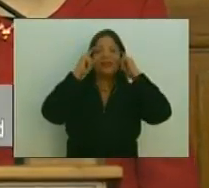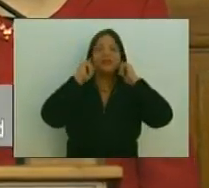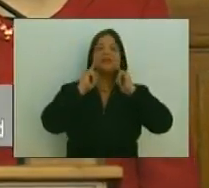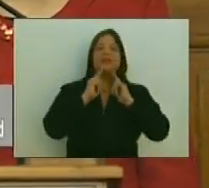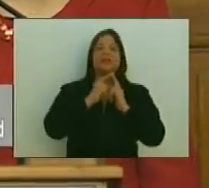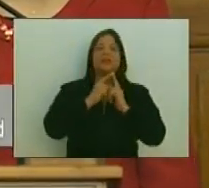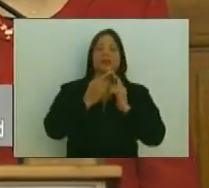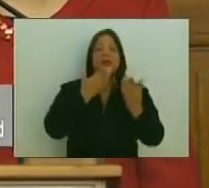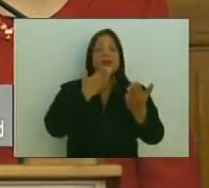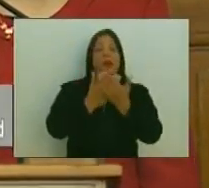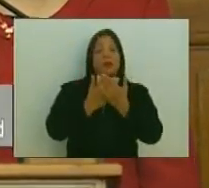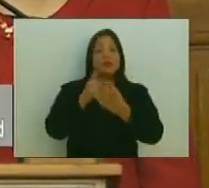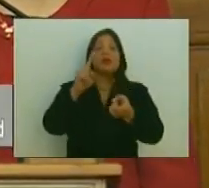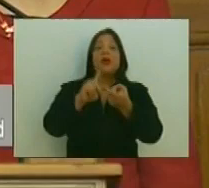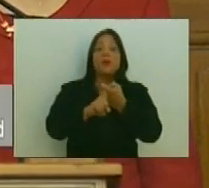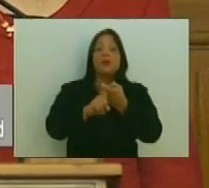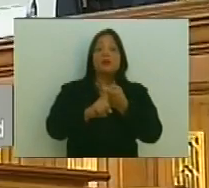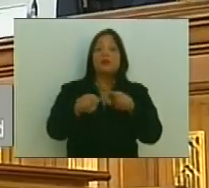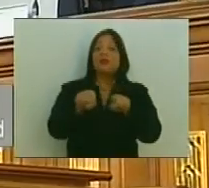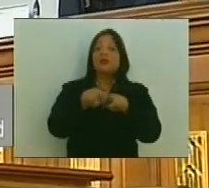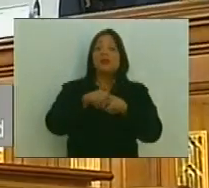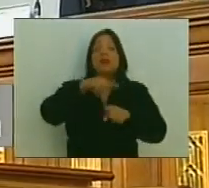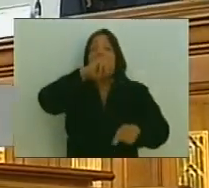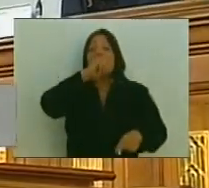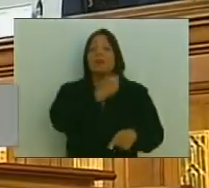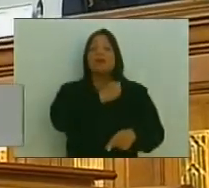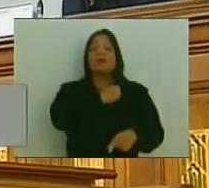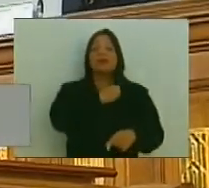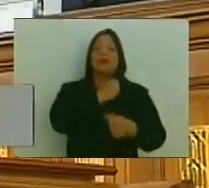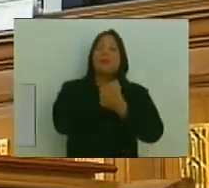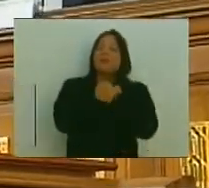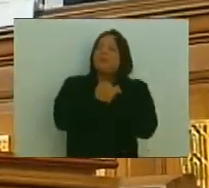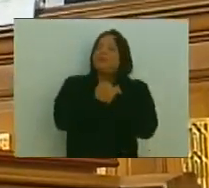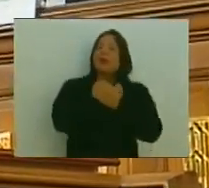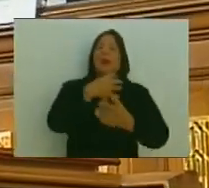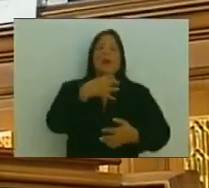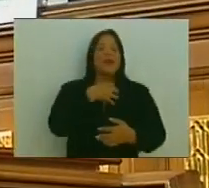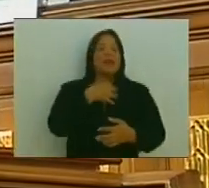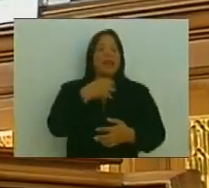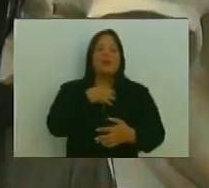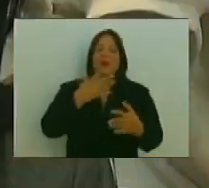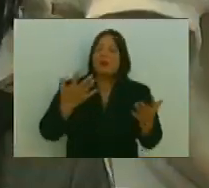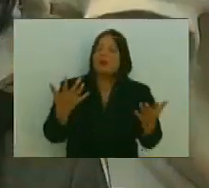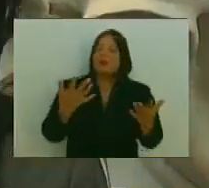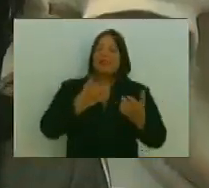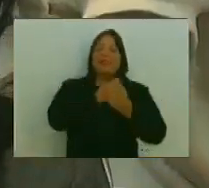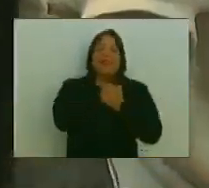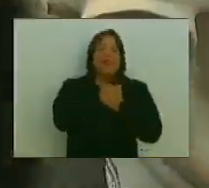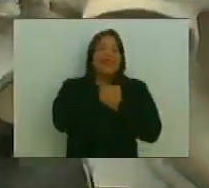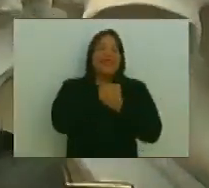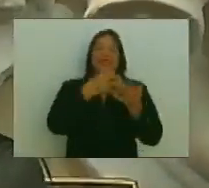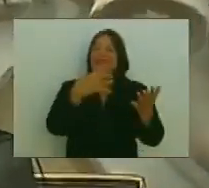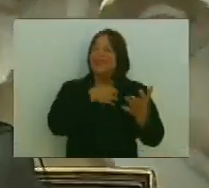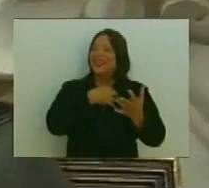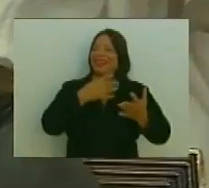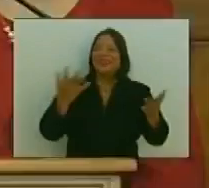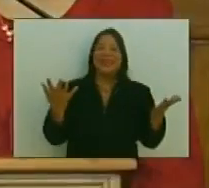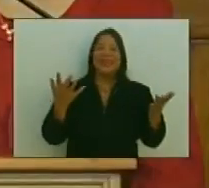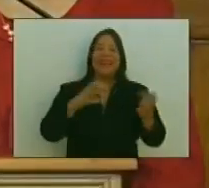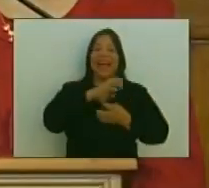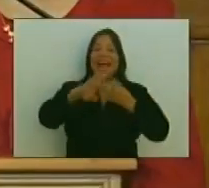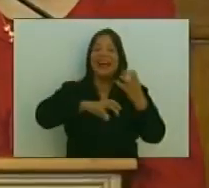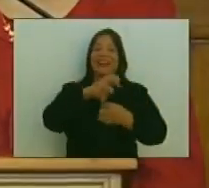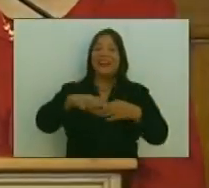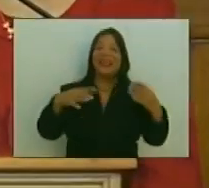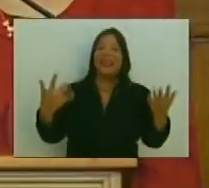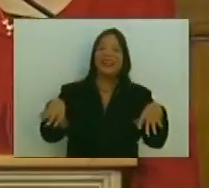el permiso de mi esposo, así fue que mi comandante me enamoró, me enloqueció. Sé que voy a tener problemas